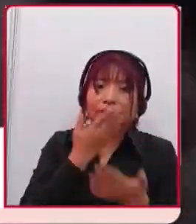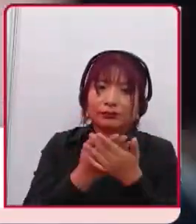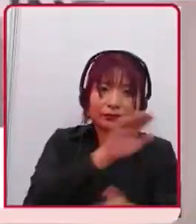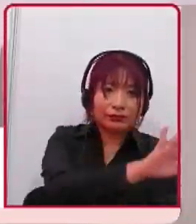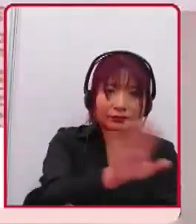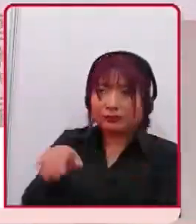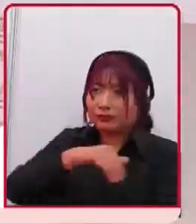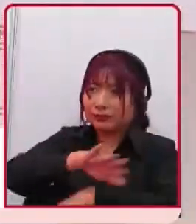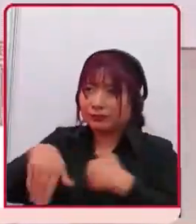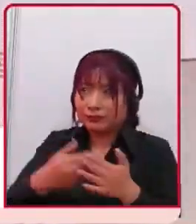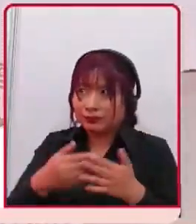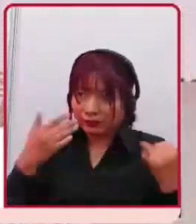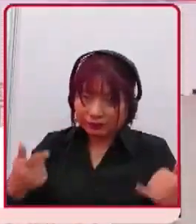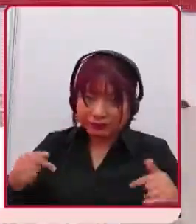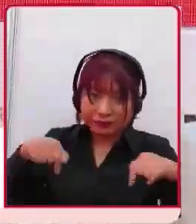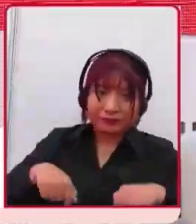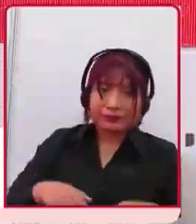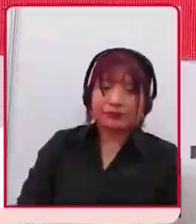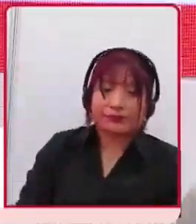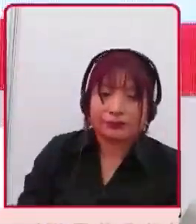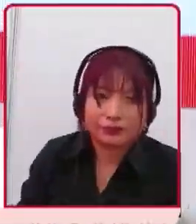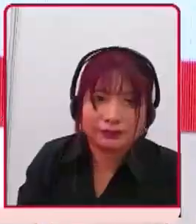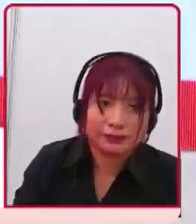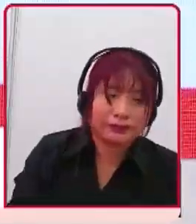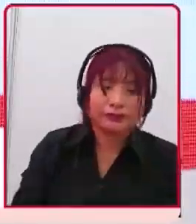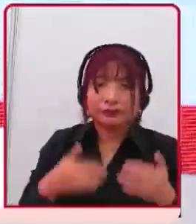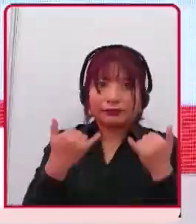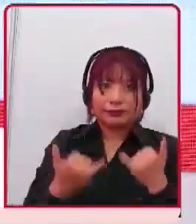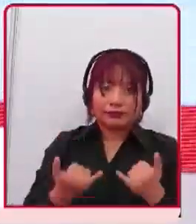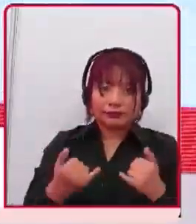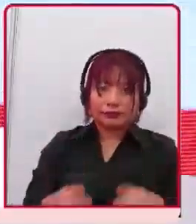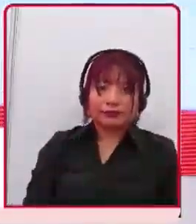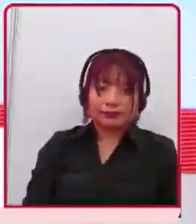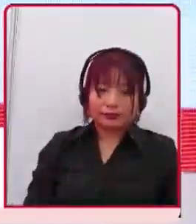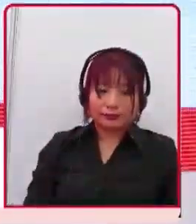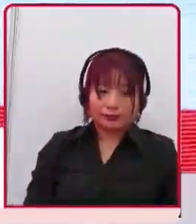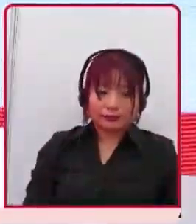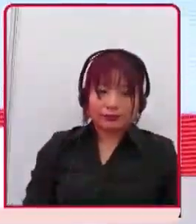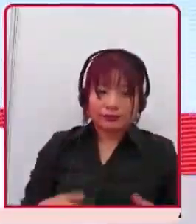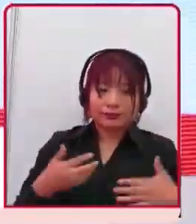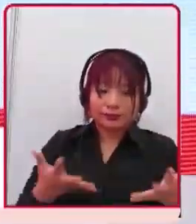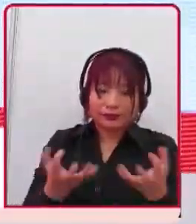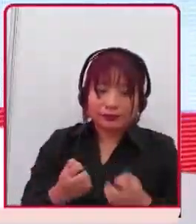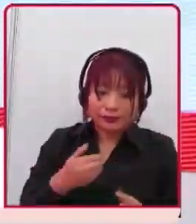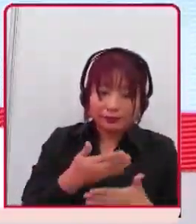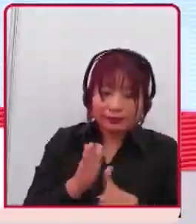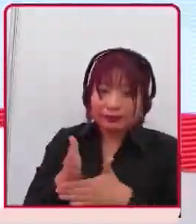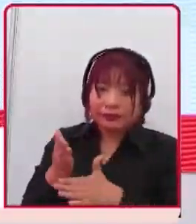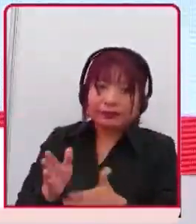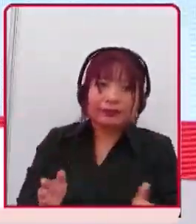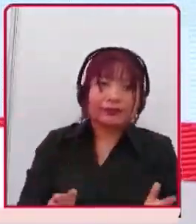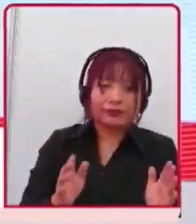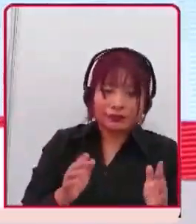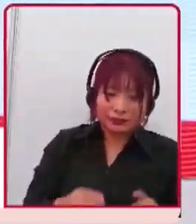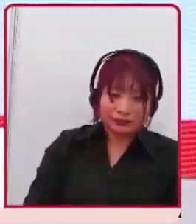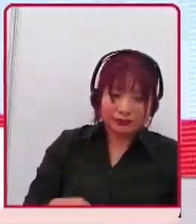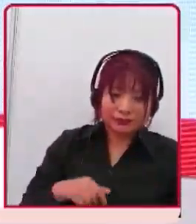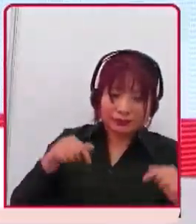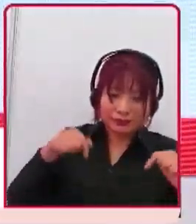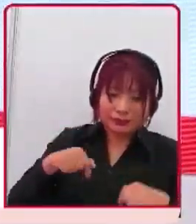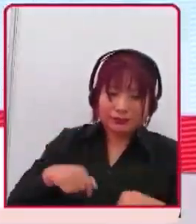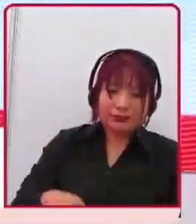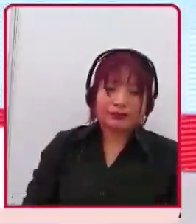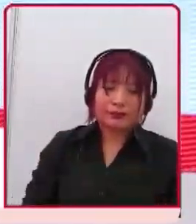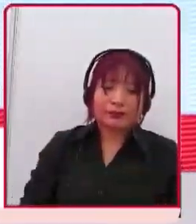los asistentes a esta sala. Hoy día venía a compartir con ustedes un tema desarrollado en Cerro